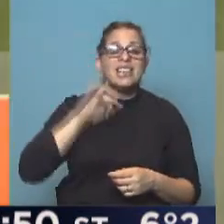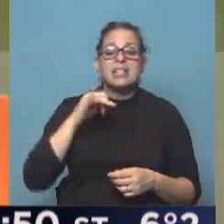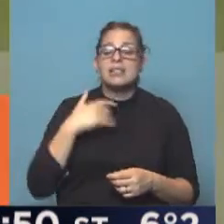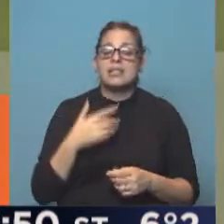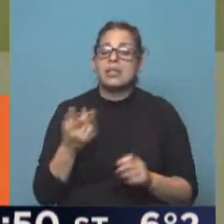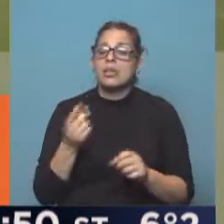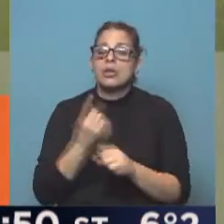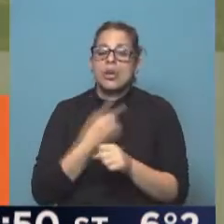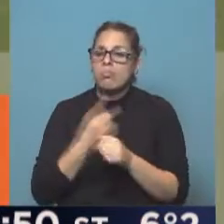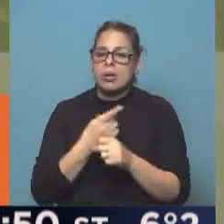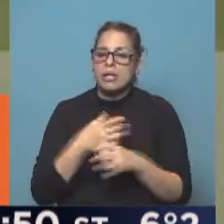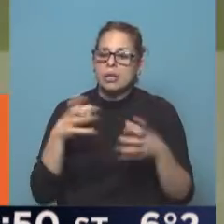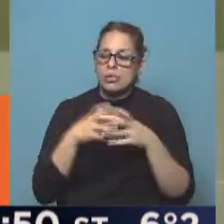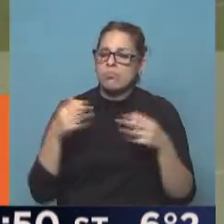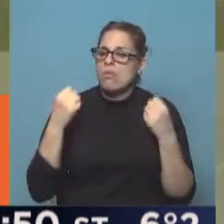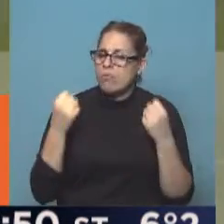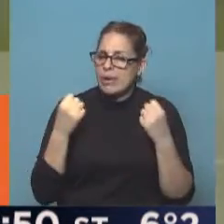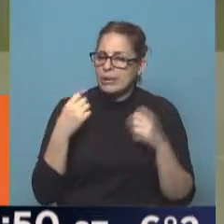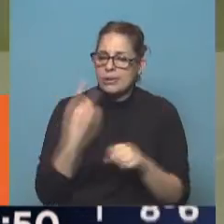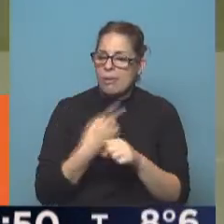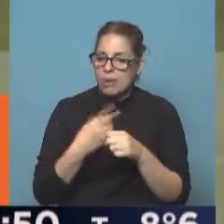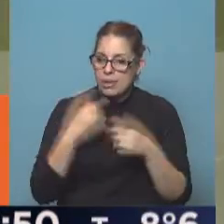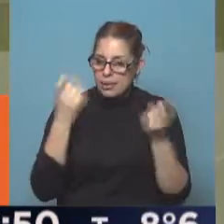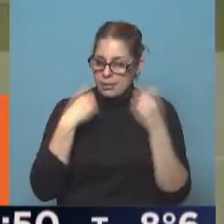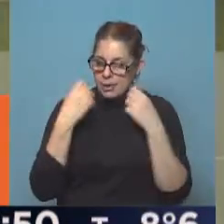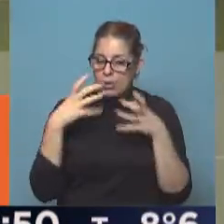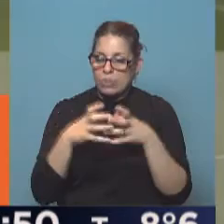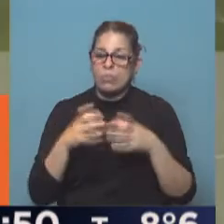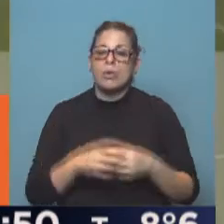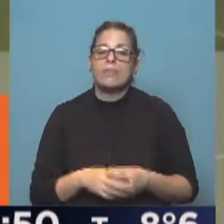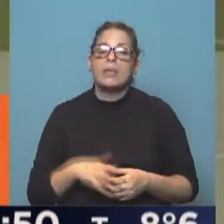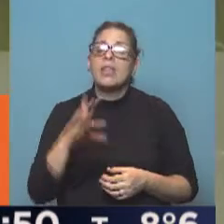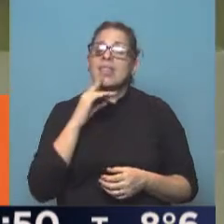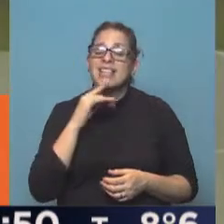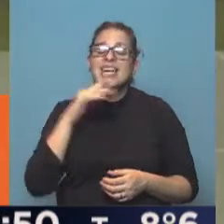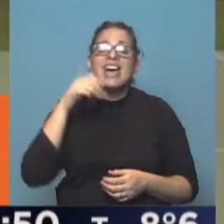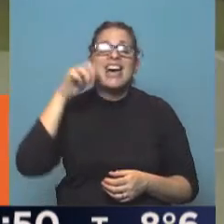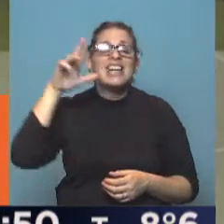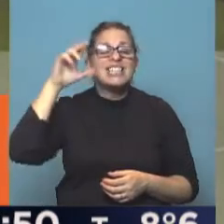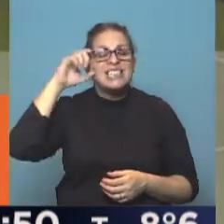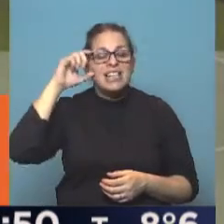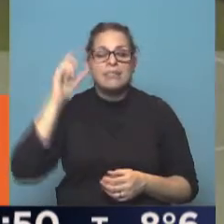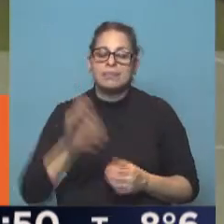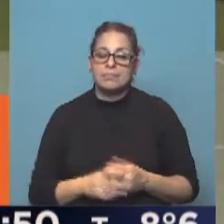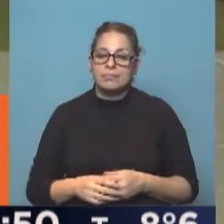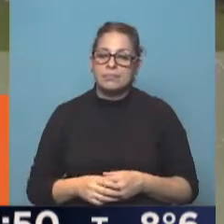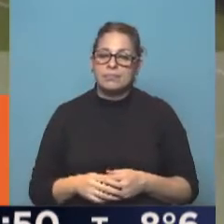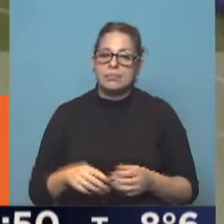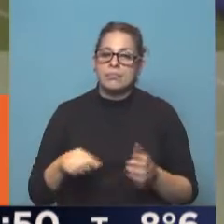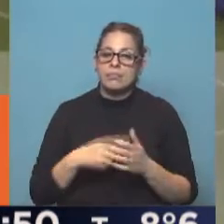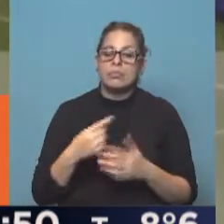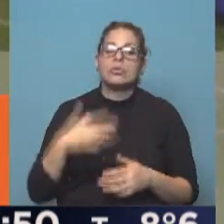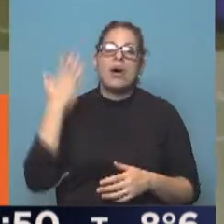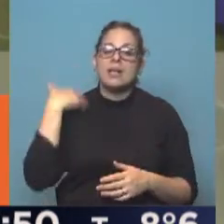volvió a hacerse fuerte este conjunto paraguayo, ya bajo la dirección técnica de Arce, pero que ayer no pudo